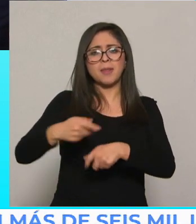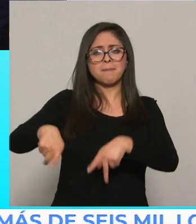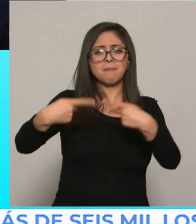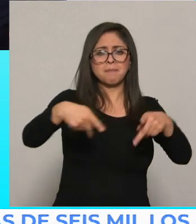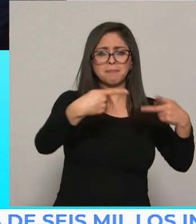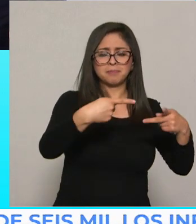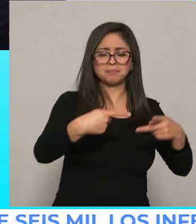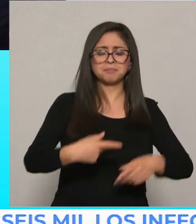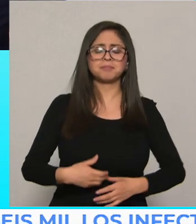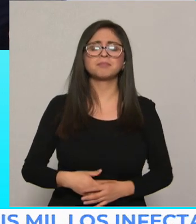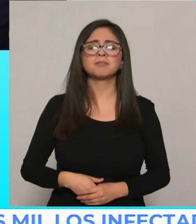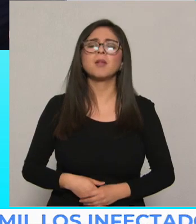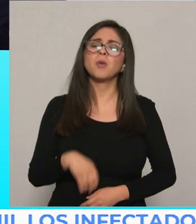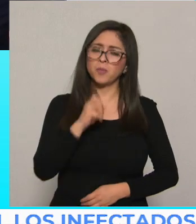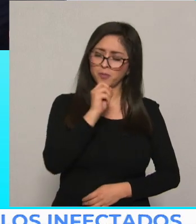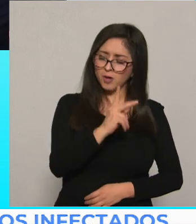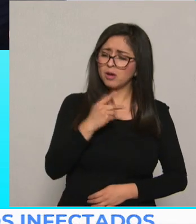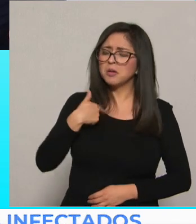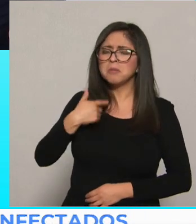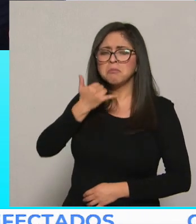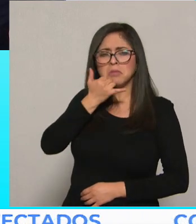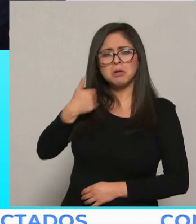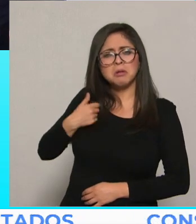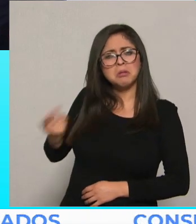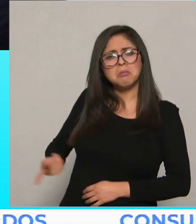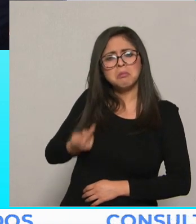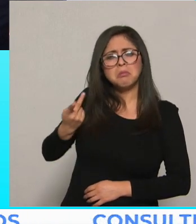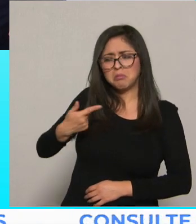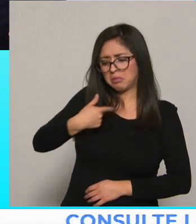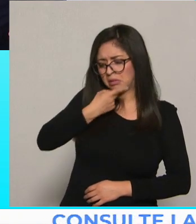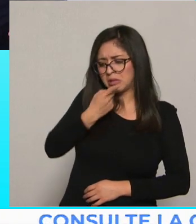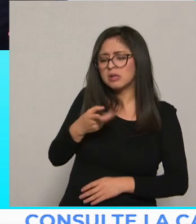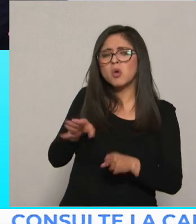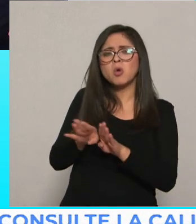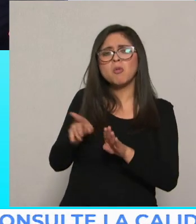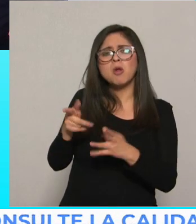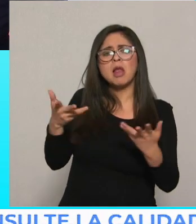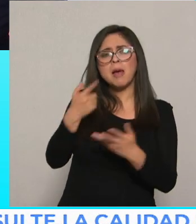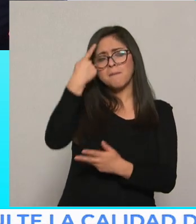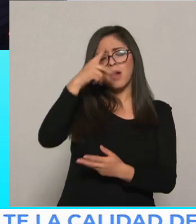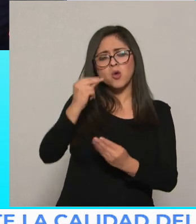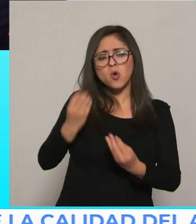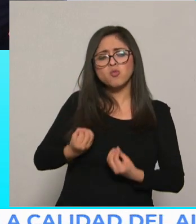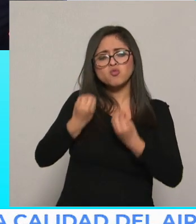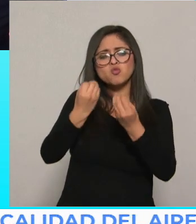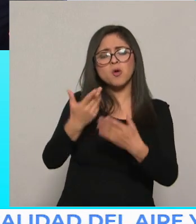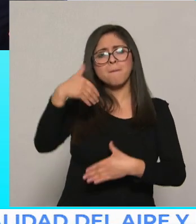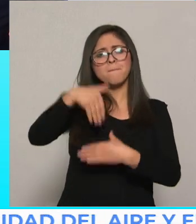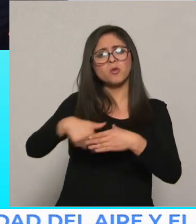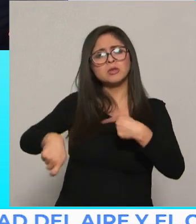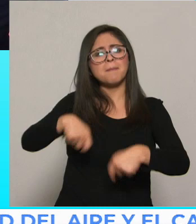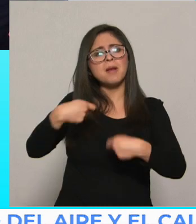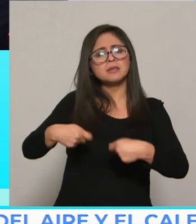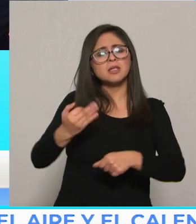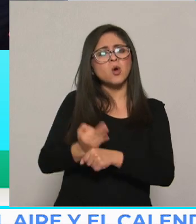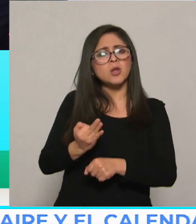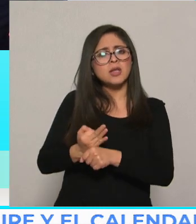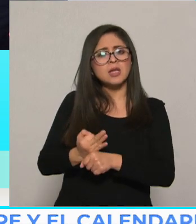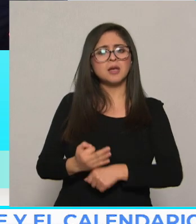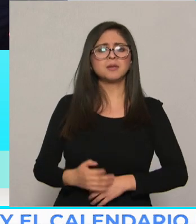Perfecto. Oye, me preguntan, ¿cómo se están preparando para evitar el uso de bolsas de plástico en esta feria? Bueno, realmente